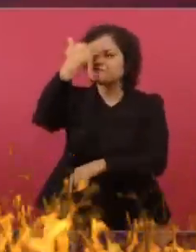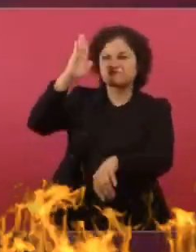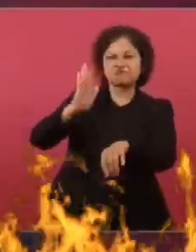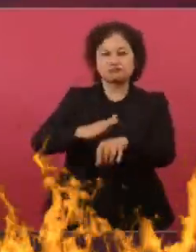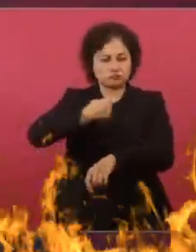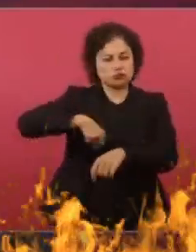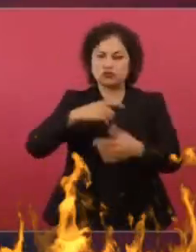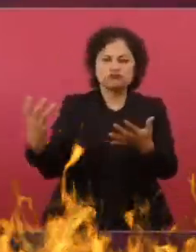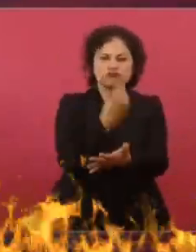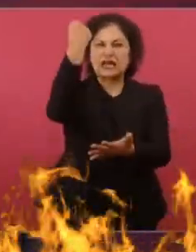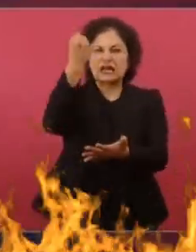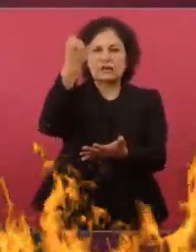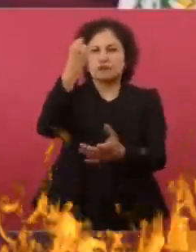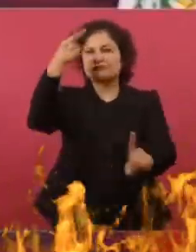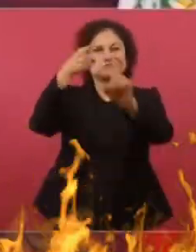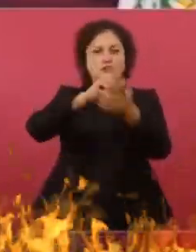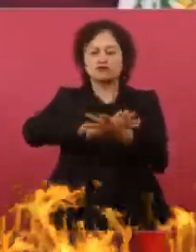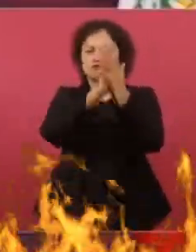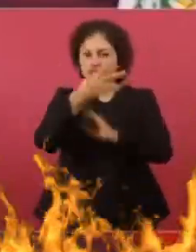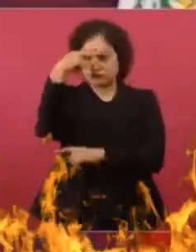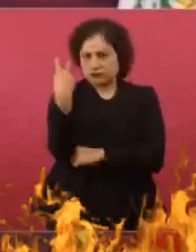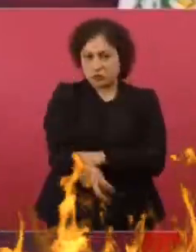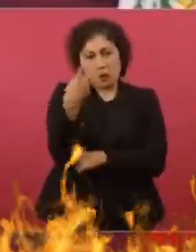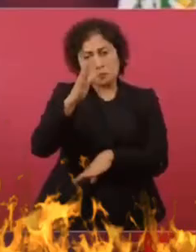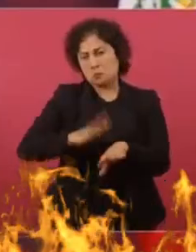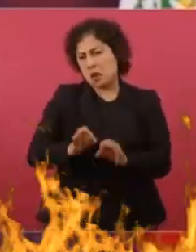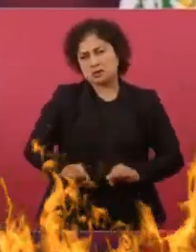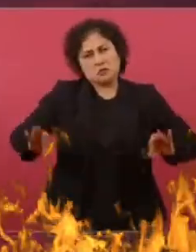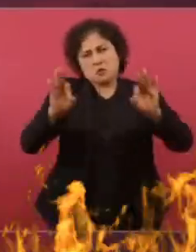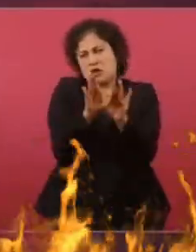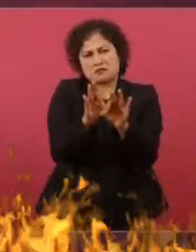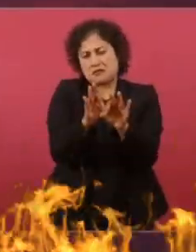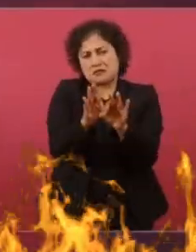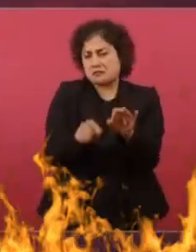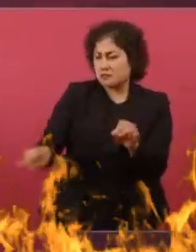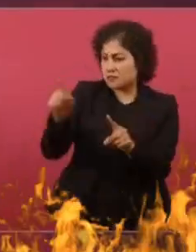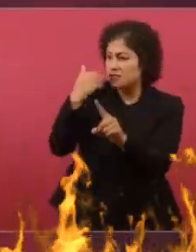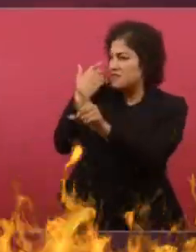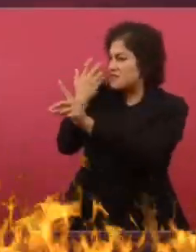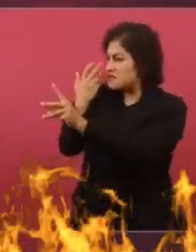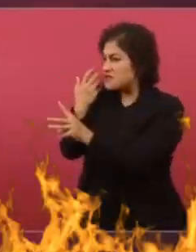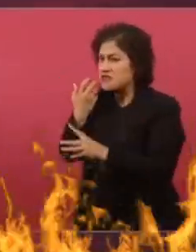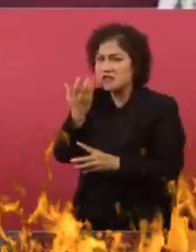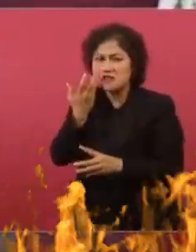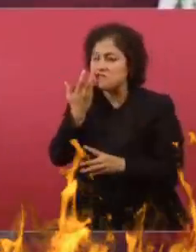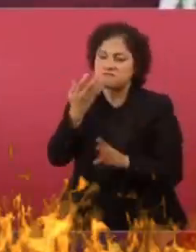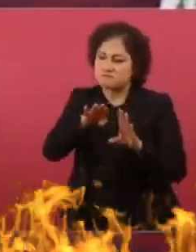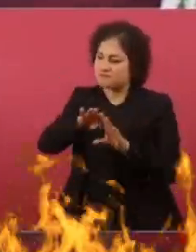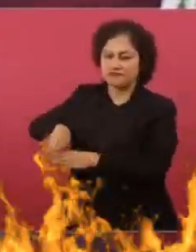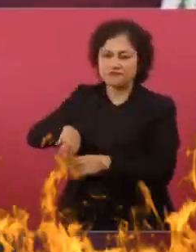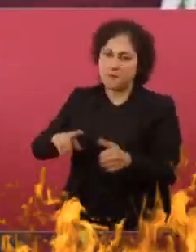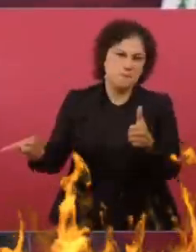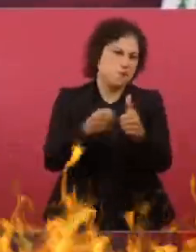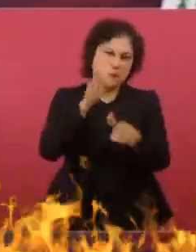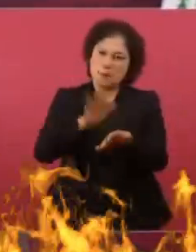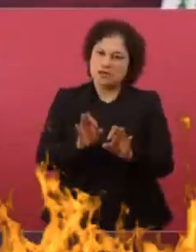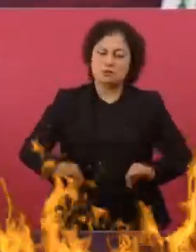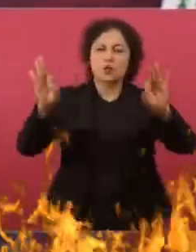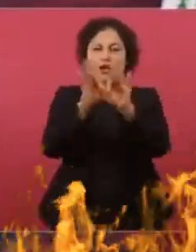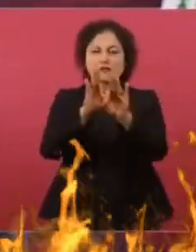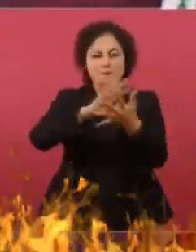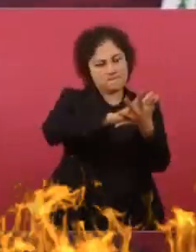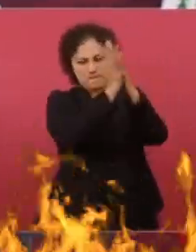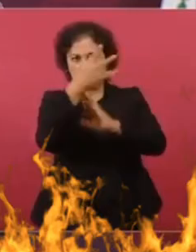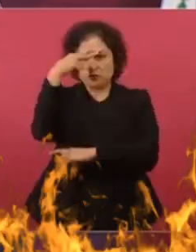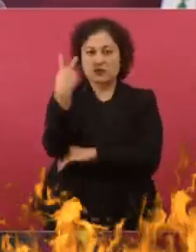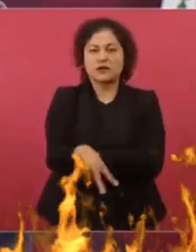del triunfo por la transformación de México. Eso está por encima de cualquier interés personal, por legítimo que sea. Entonces, todos están invitados,